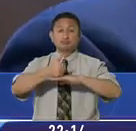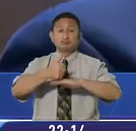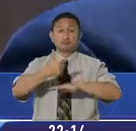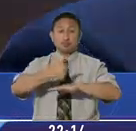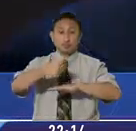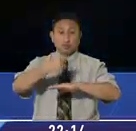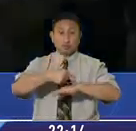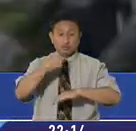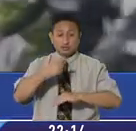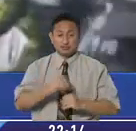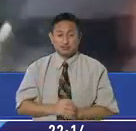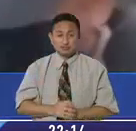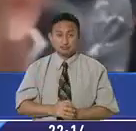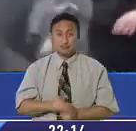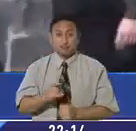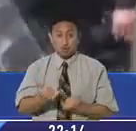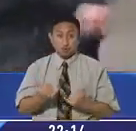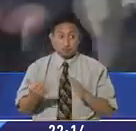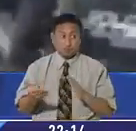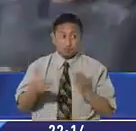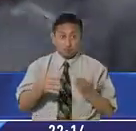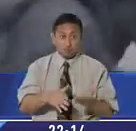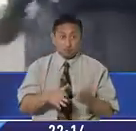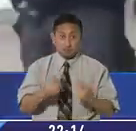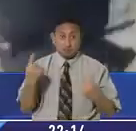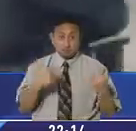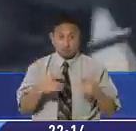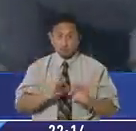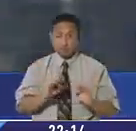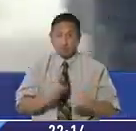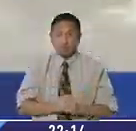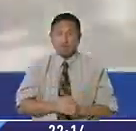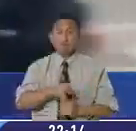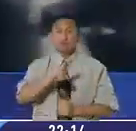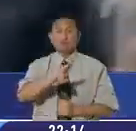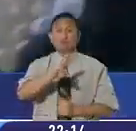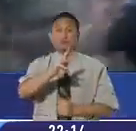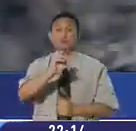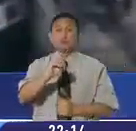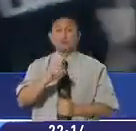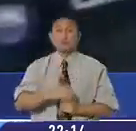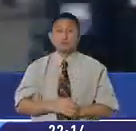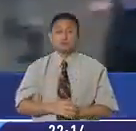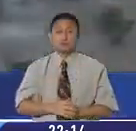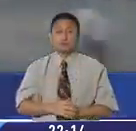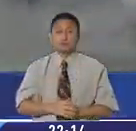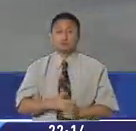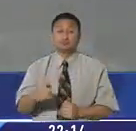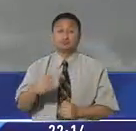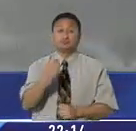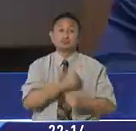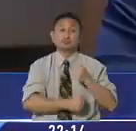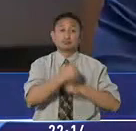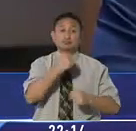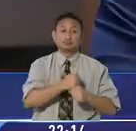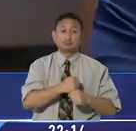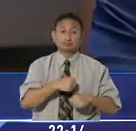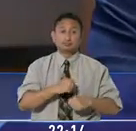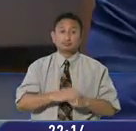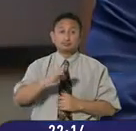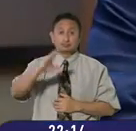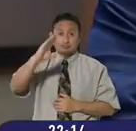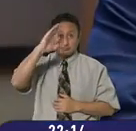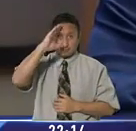que no hubo una gota de sangre frente a los 260 crímenes cometidos el año pasado. La